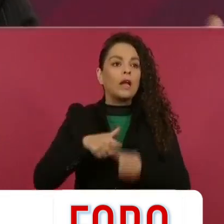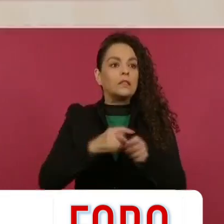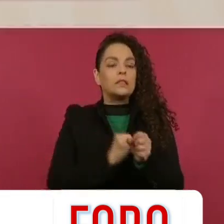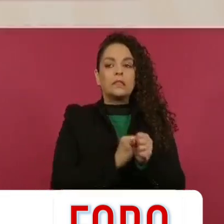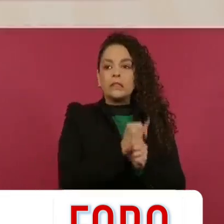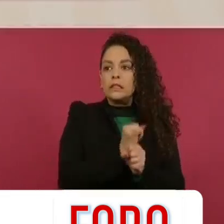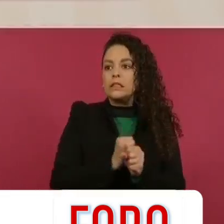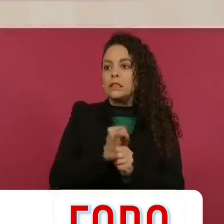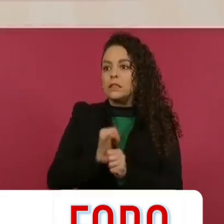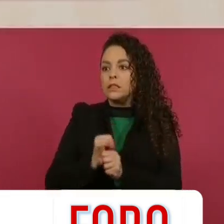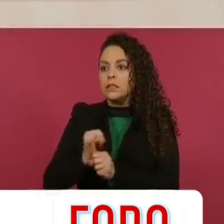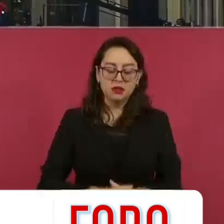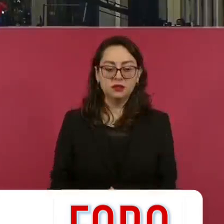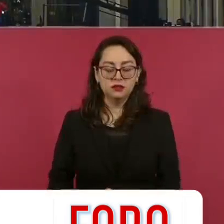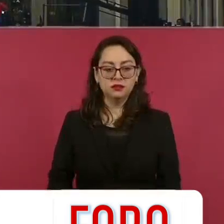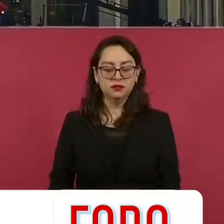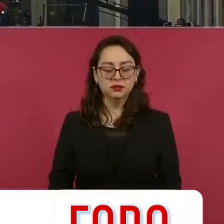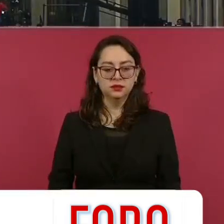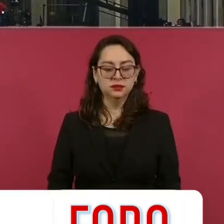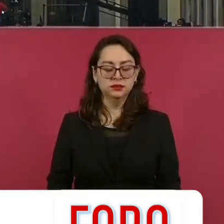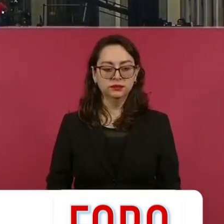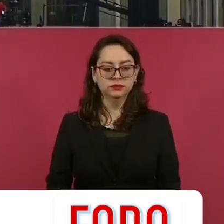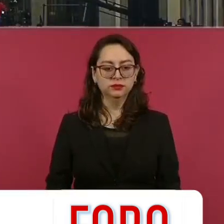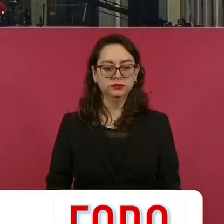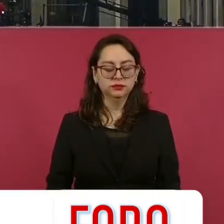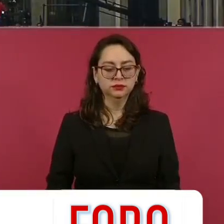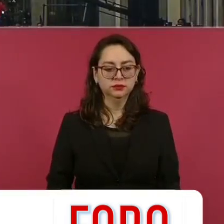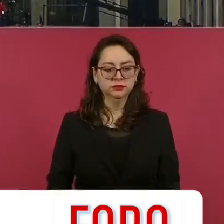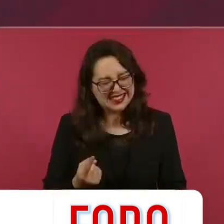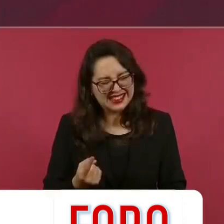porque había muchísima simulación. Ahora resulta